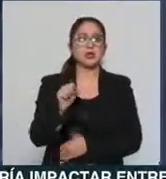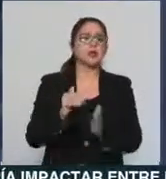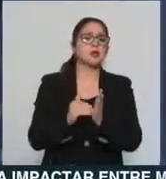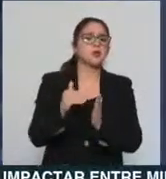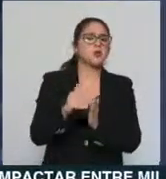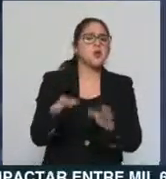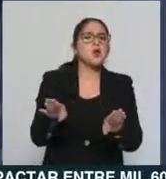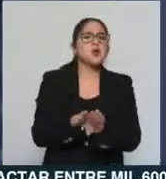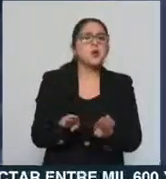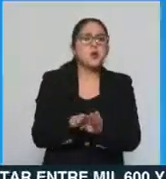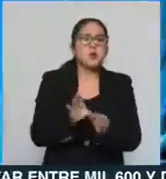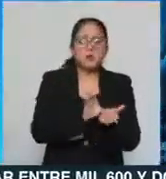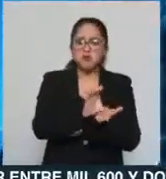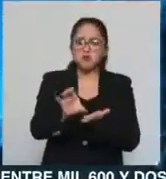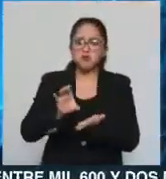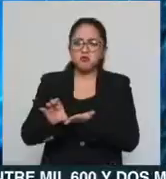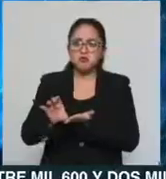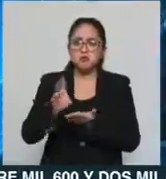utilizados? Véalo usted.